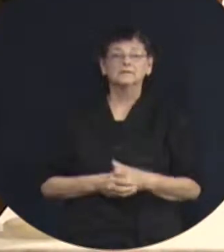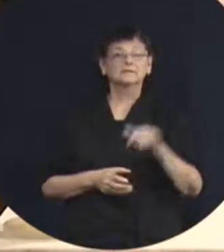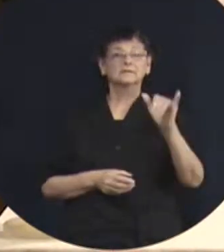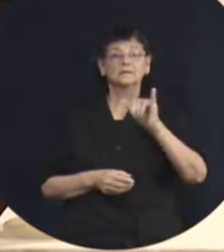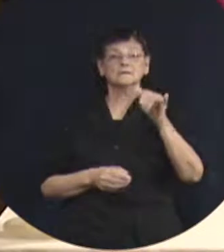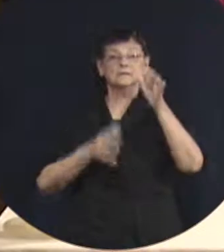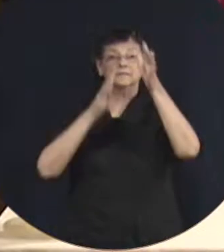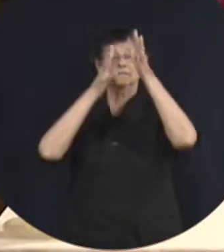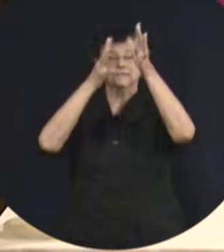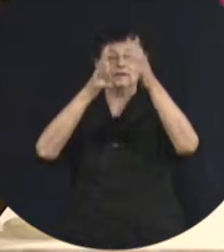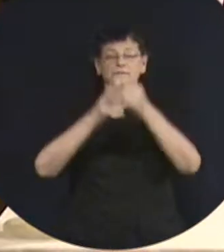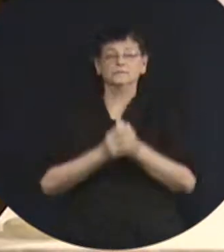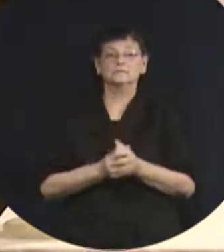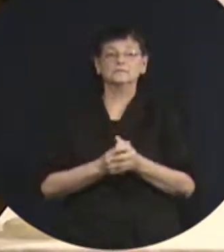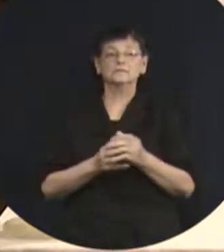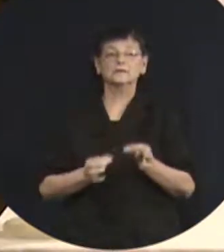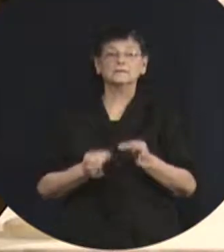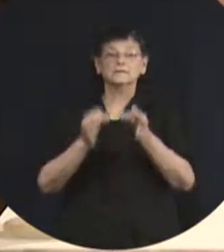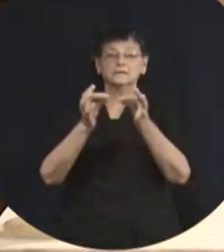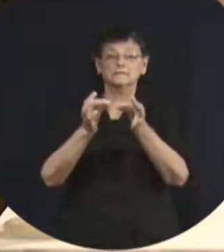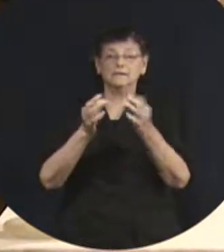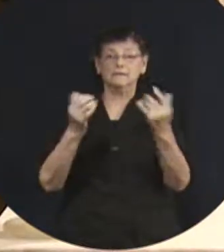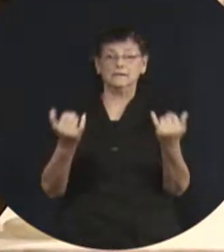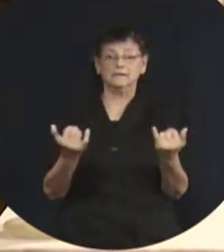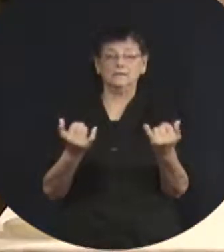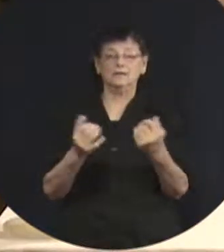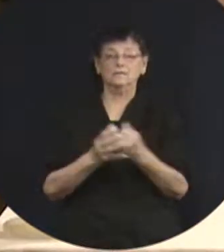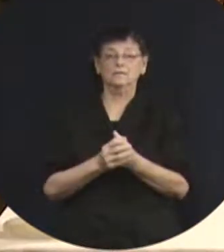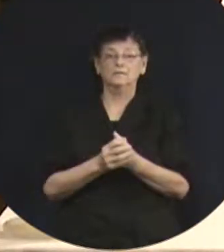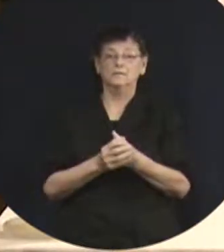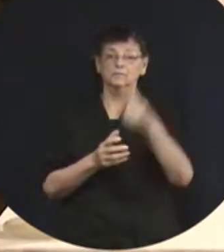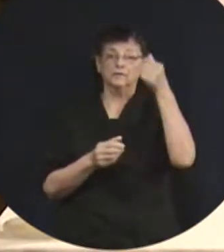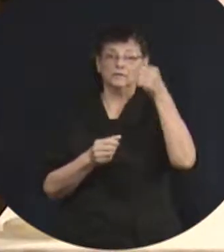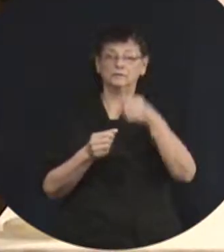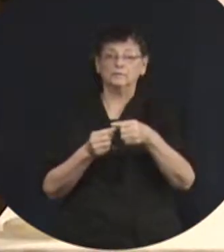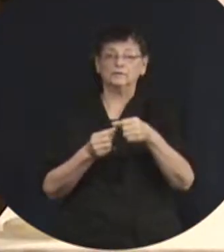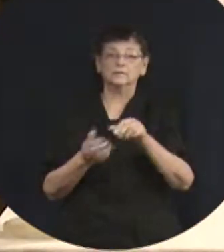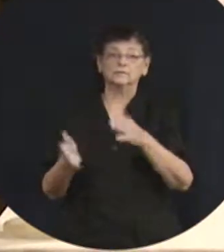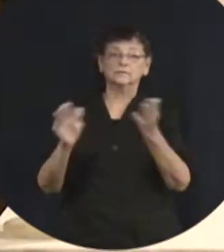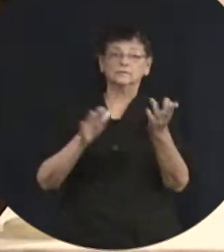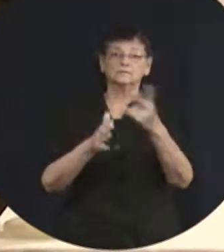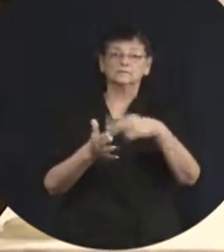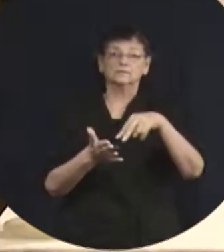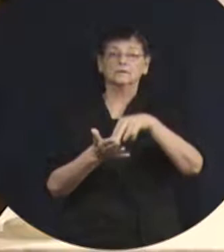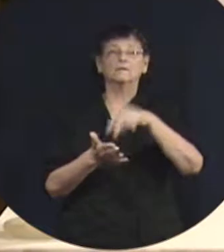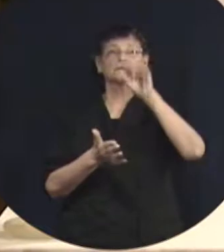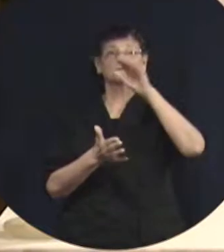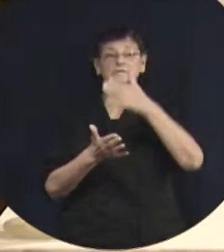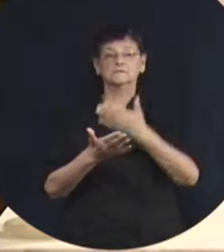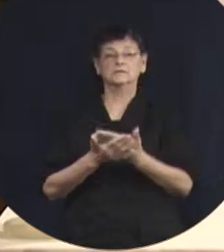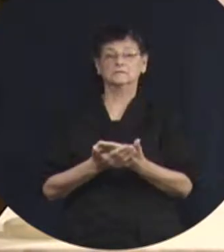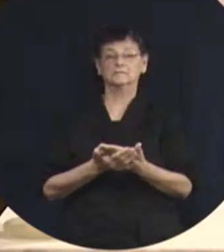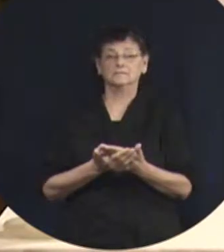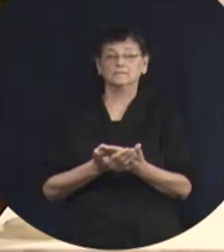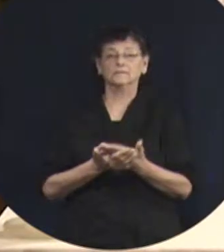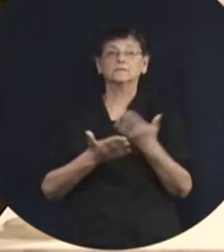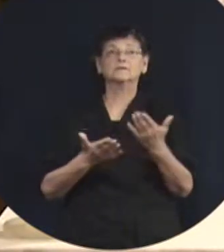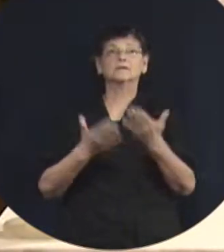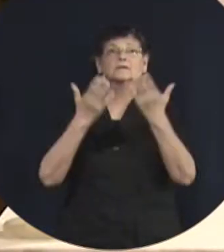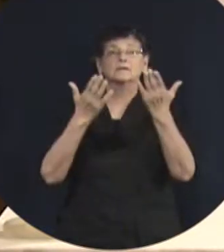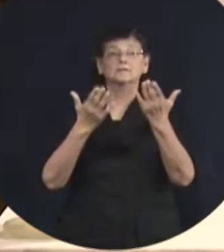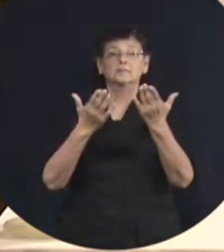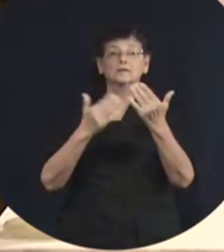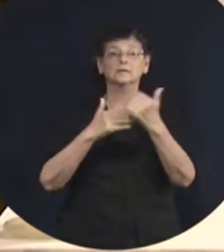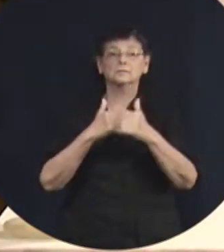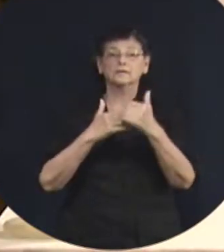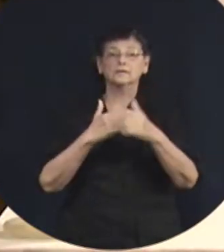Así pues, Padre, al celebrar ahora el memorial de la muerte y resurrección de tu Hijo, te